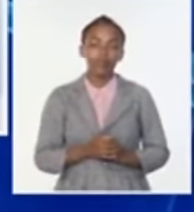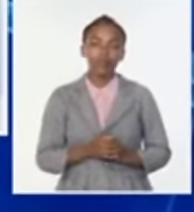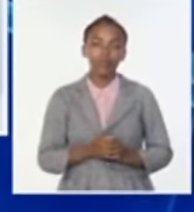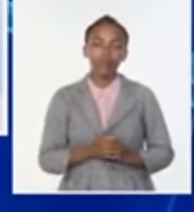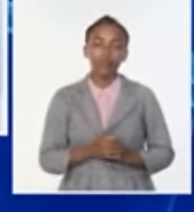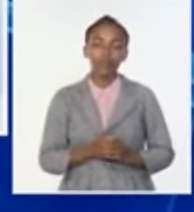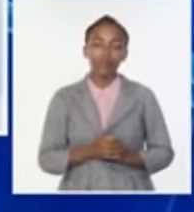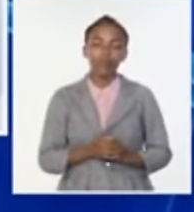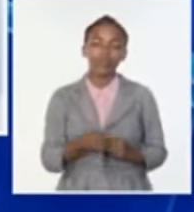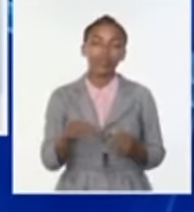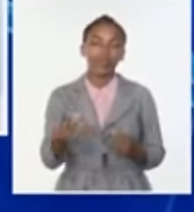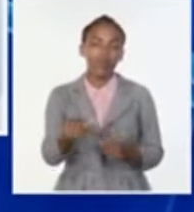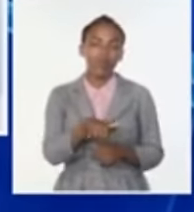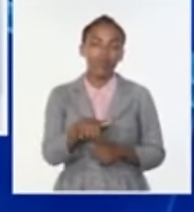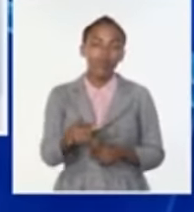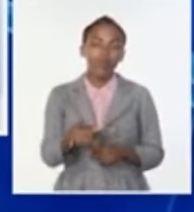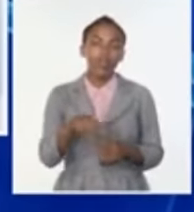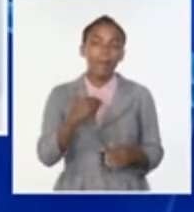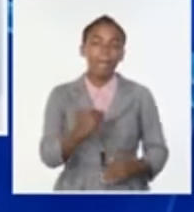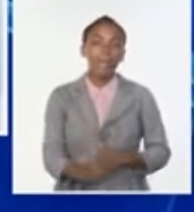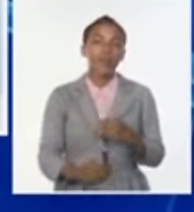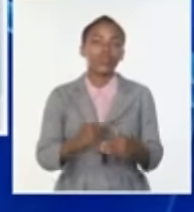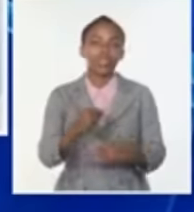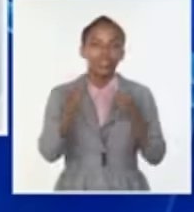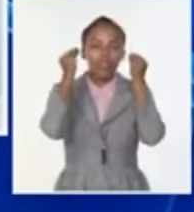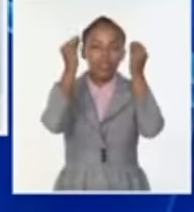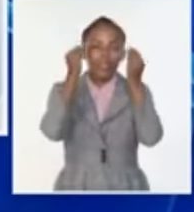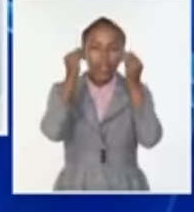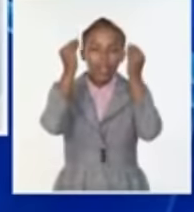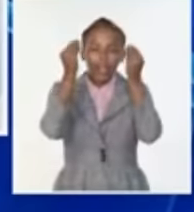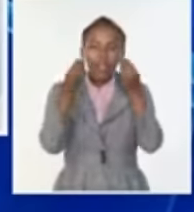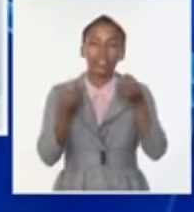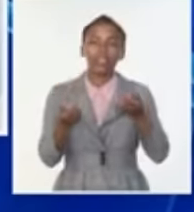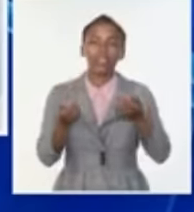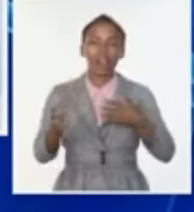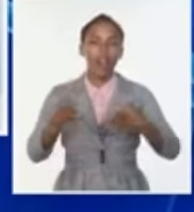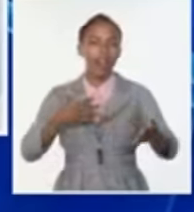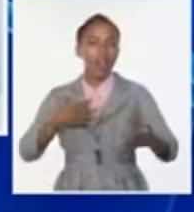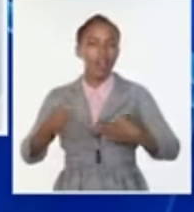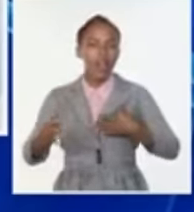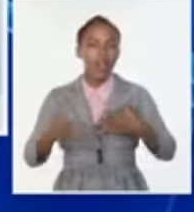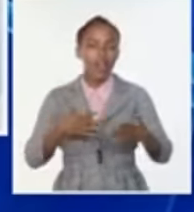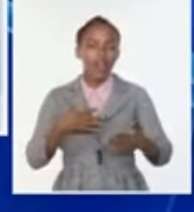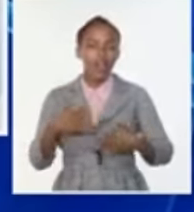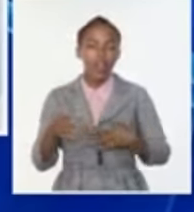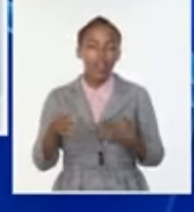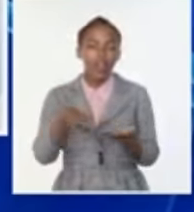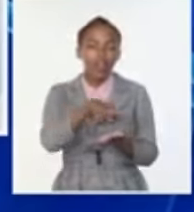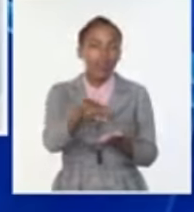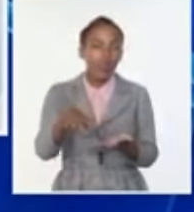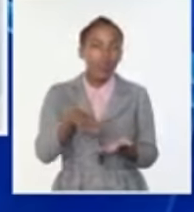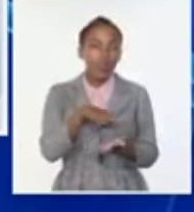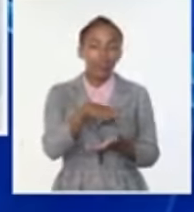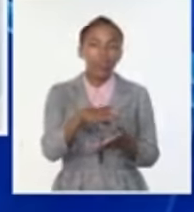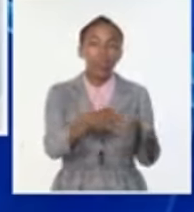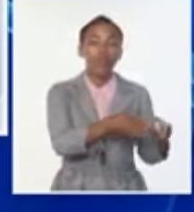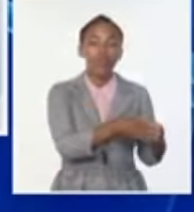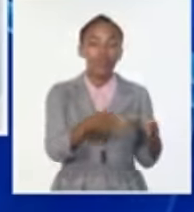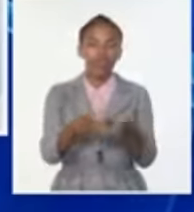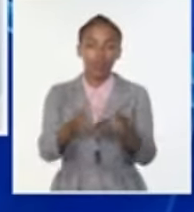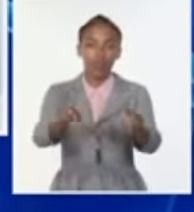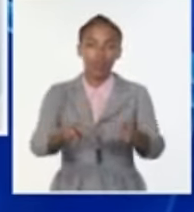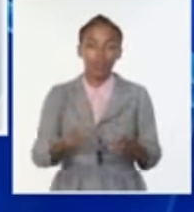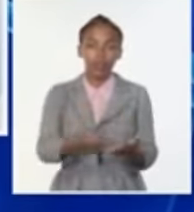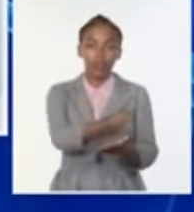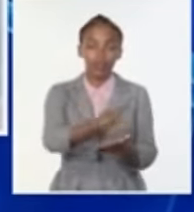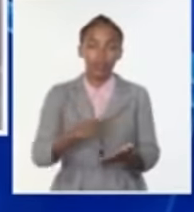Se desarrolló un amplio proceso de análisis y consulta en las comisiones de la Asamblea Nacional